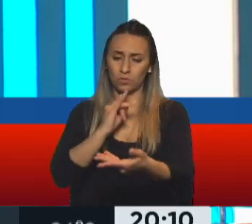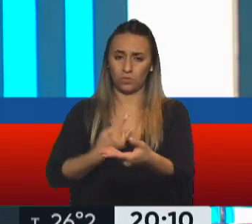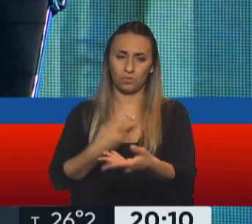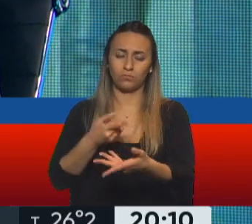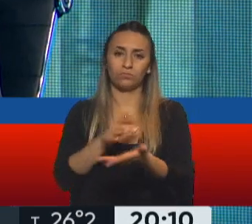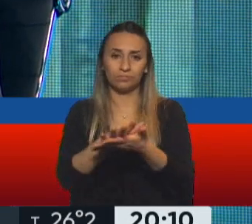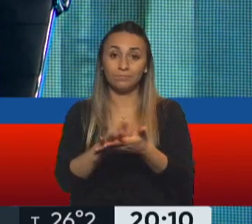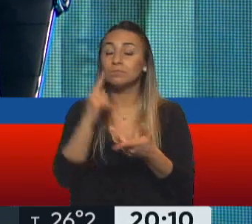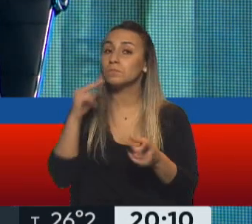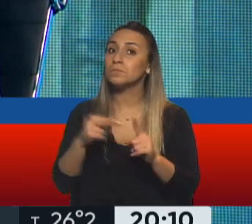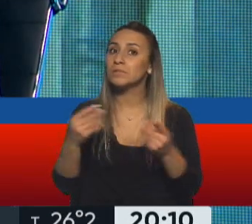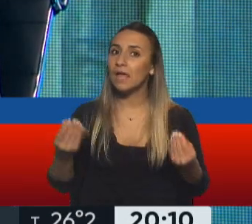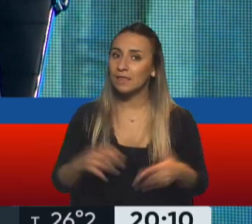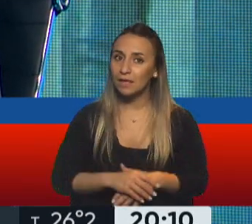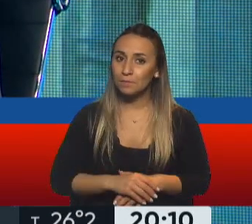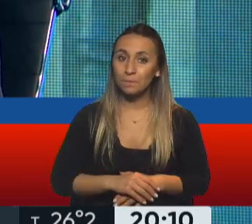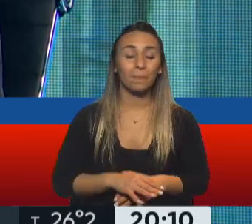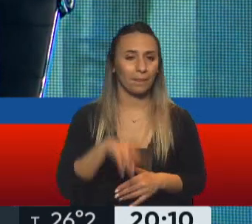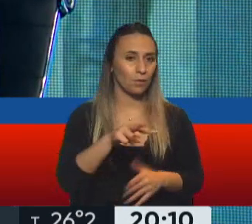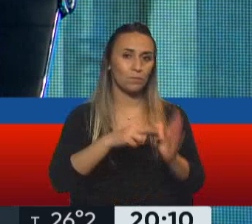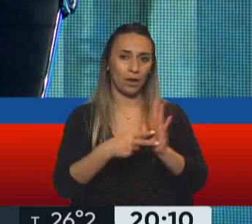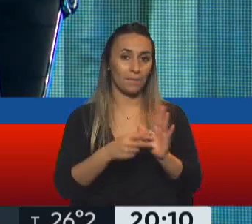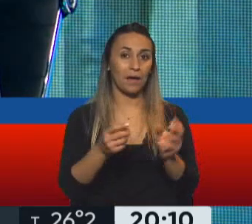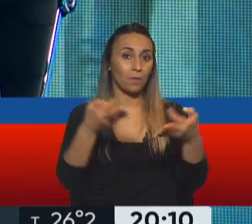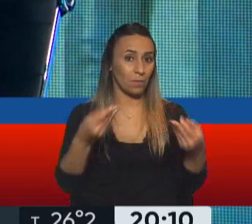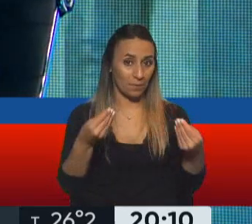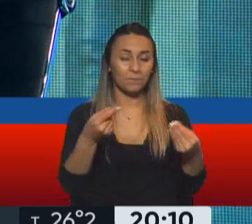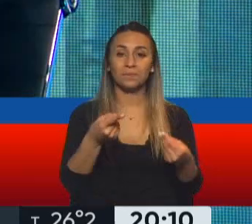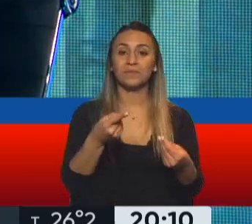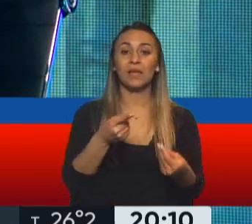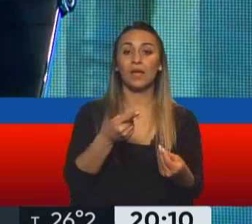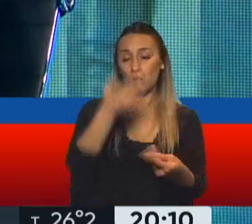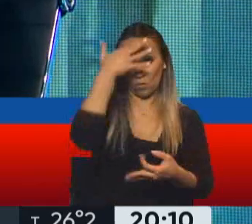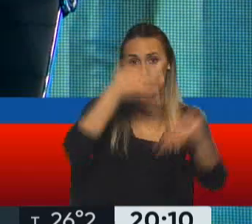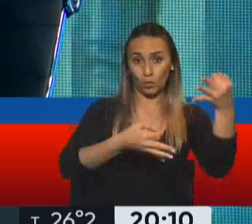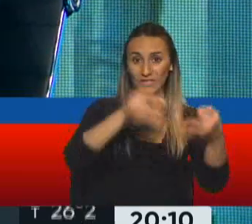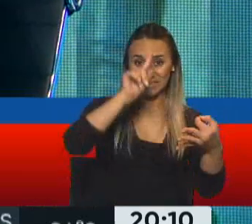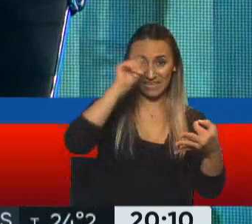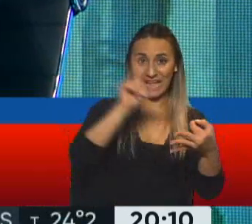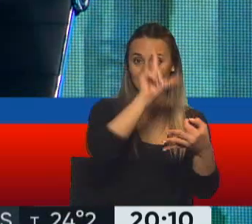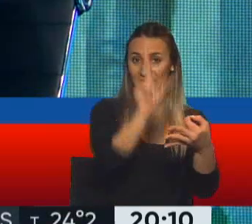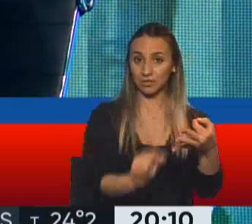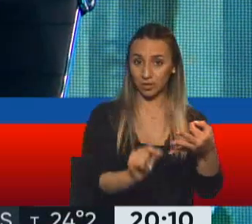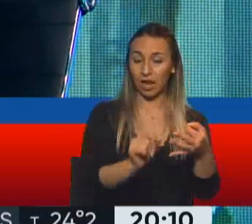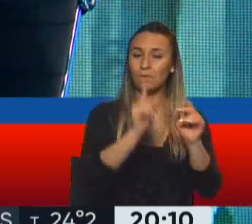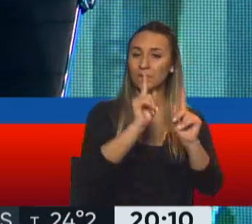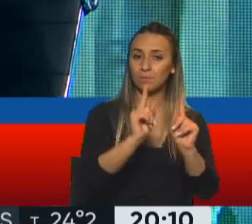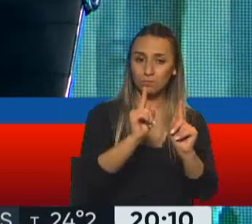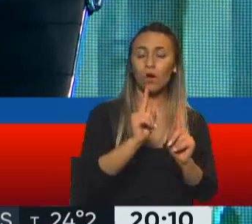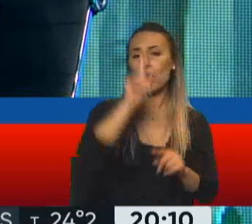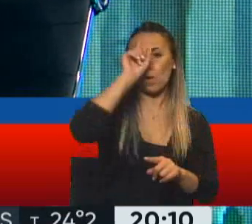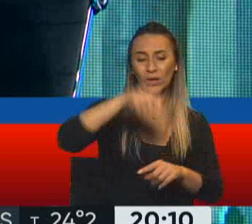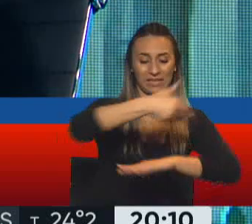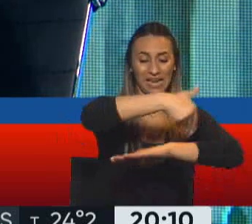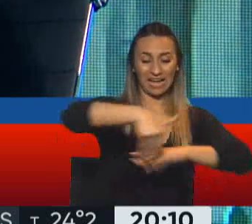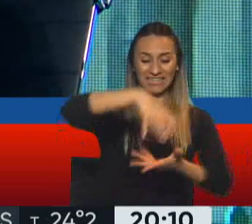me parece que hay un problema que es real. La transferencia de la justicia, la vieja justicia nacional, que son los jueces que están en Talcahuano